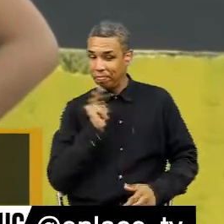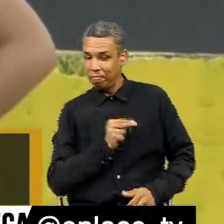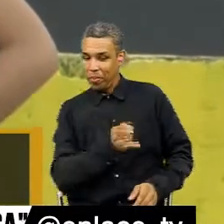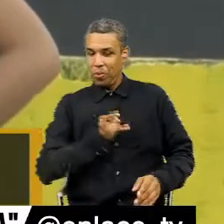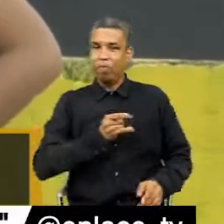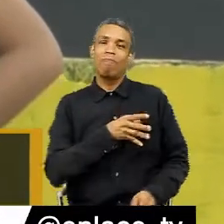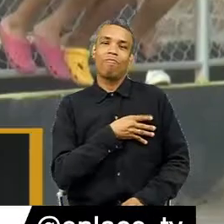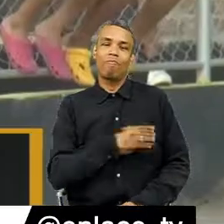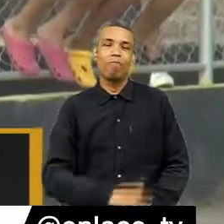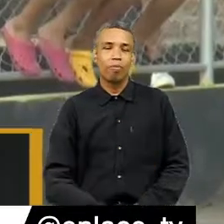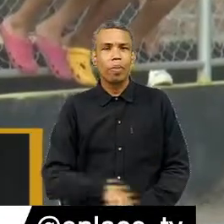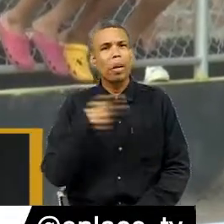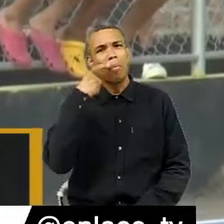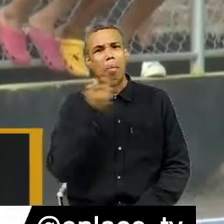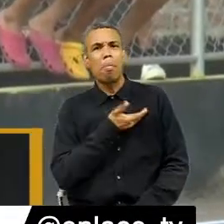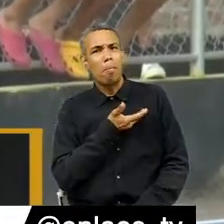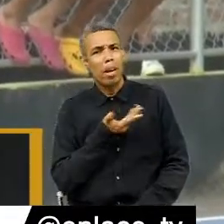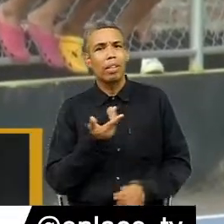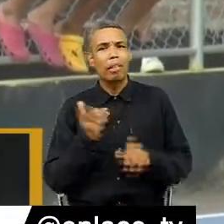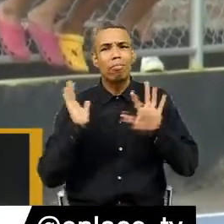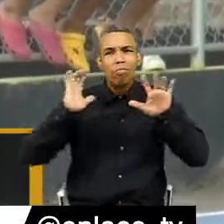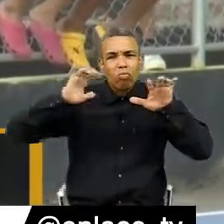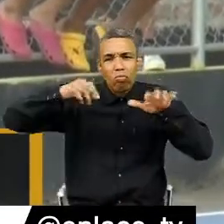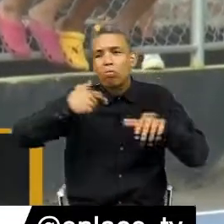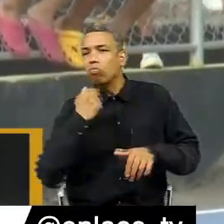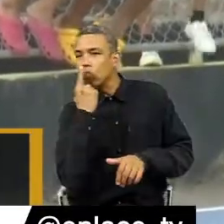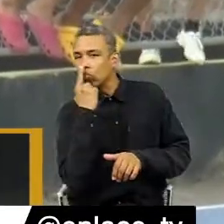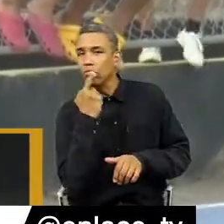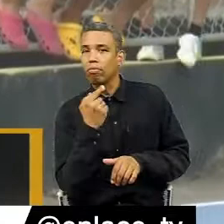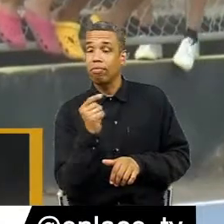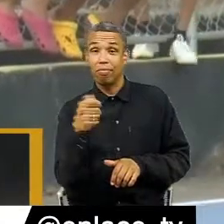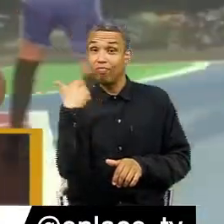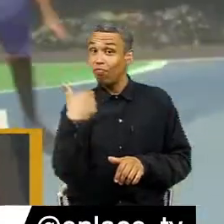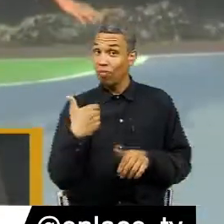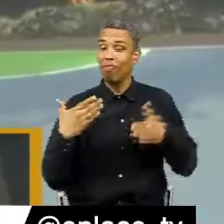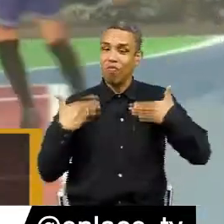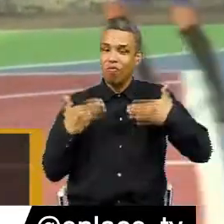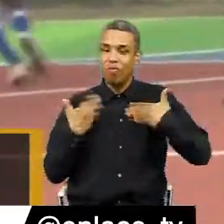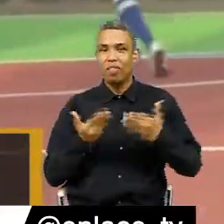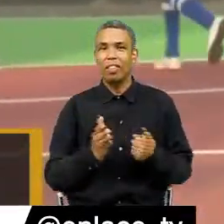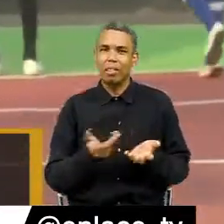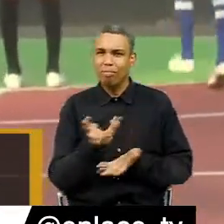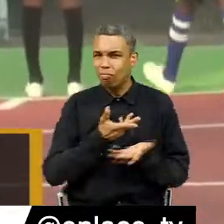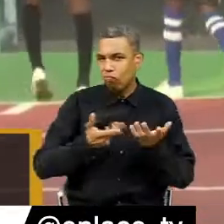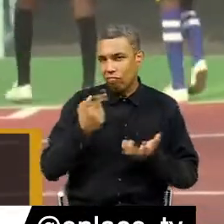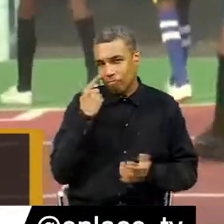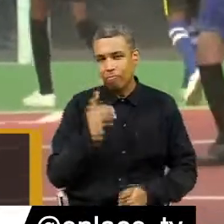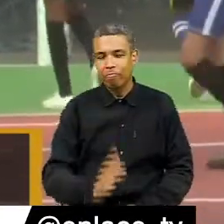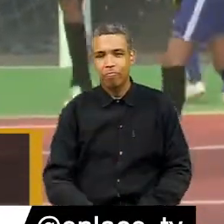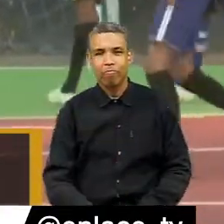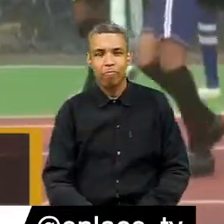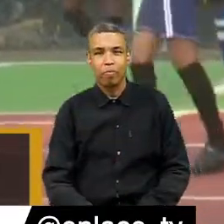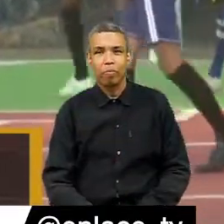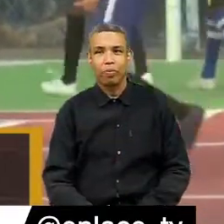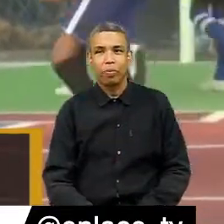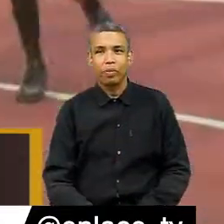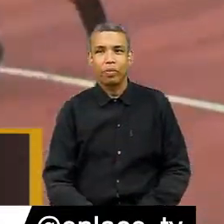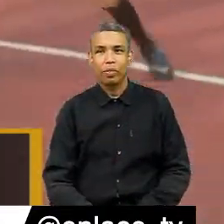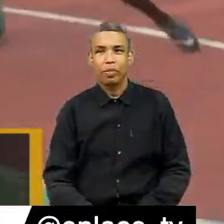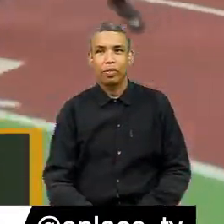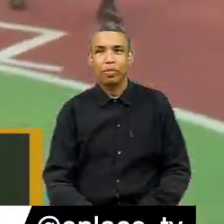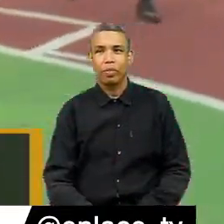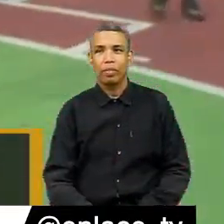familiares de los pequeños deportistas y vecinos del sector disfrutaron el certamen deportivo y compartieron en la polideportiva del barrio Santa Isabel, la cual